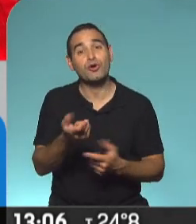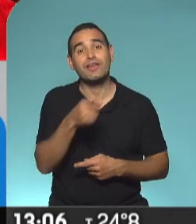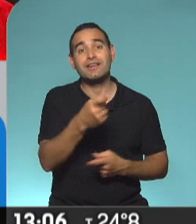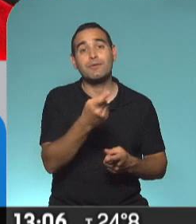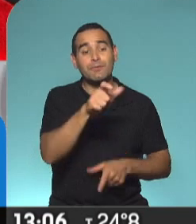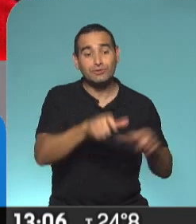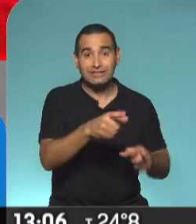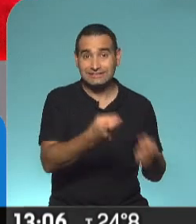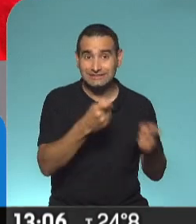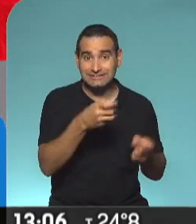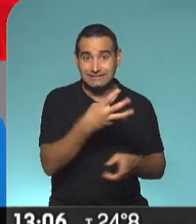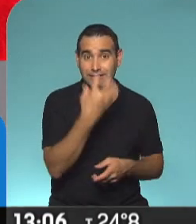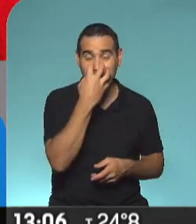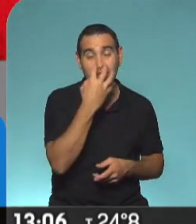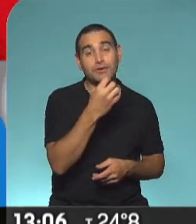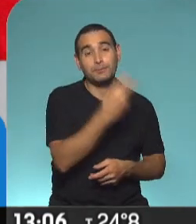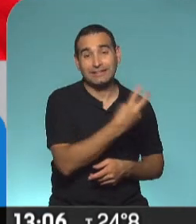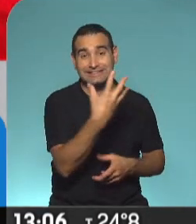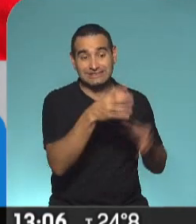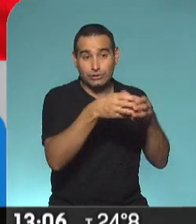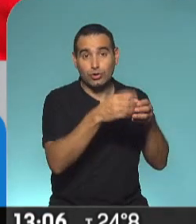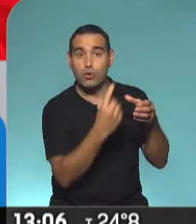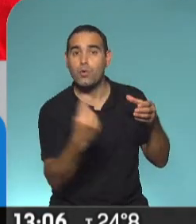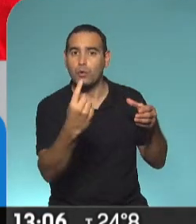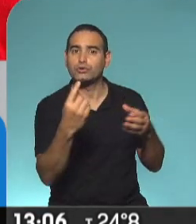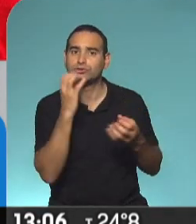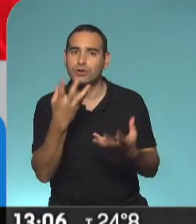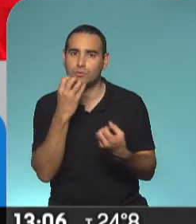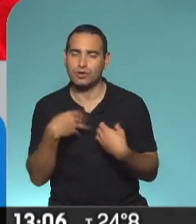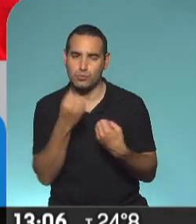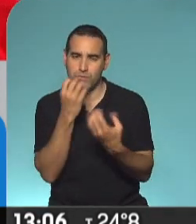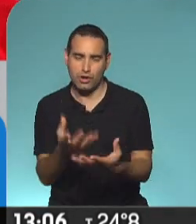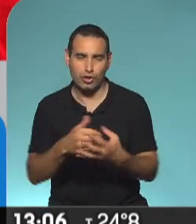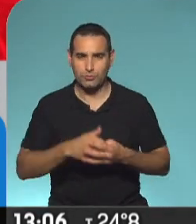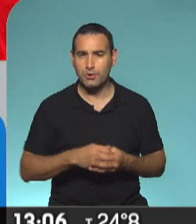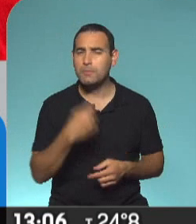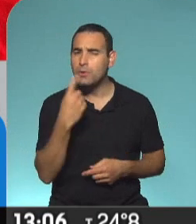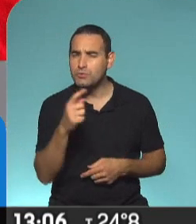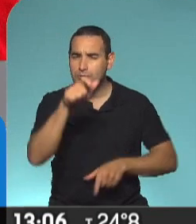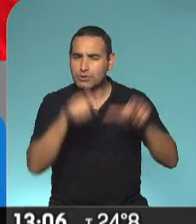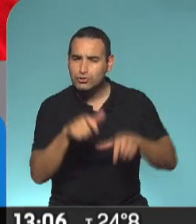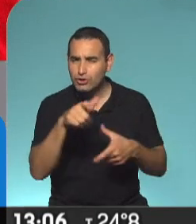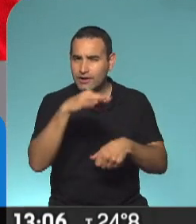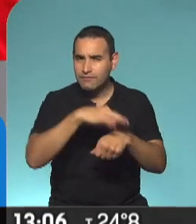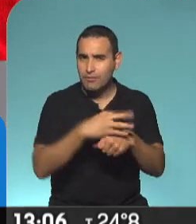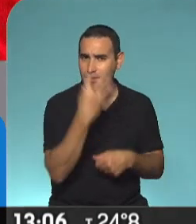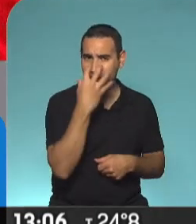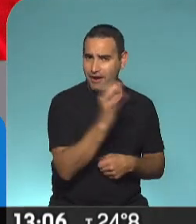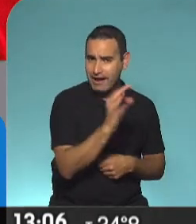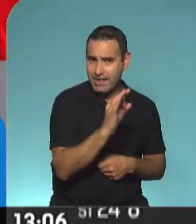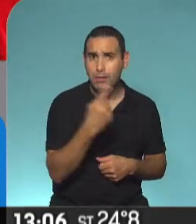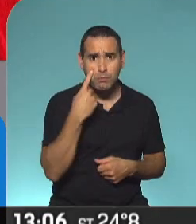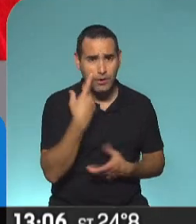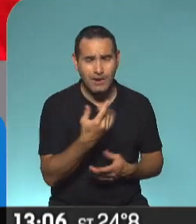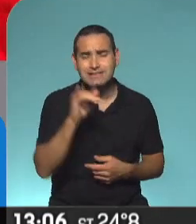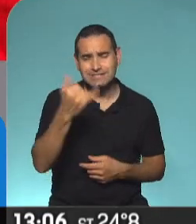necesitaban oxígeno, de cada 25 rescatábamos uno. Doctora, ¿se probó en aquellos pacientes que no estaban ni con respirador ni necesitaban